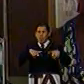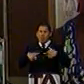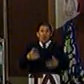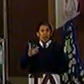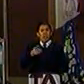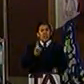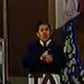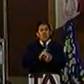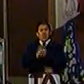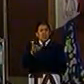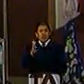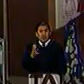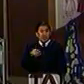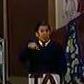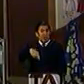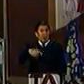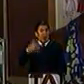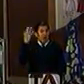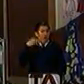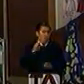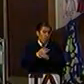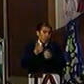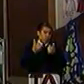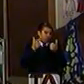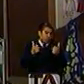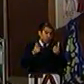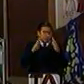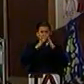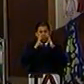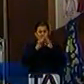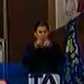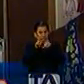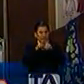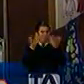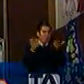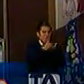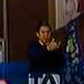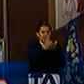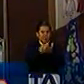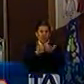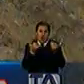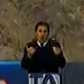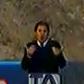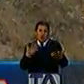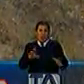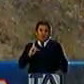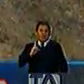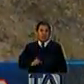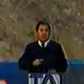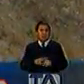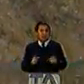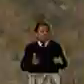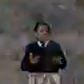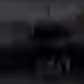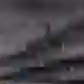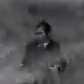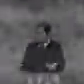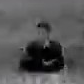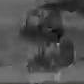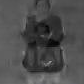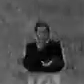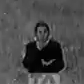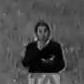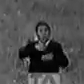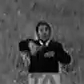personal médico. Es un lugar que al principio funcionaba como una casa comunal, entonces pues ahora es el subcentro de salud. La vialidad en el sector es otro de